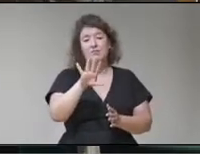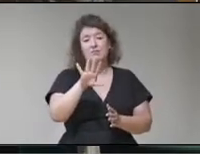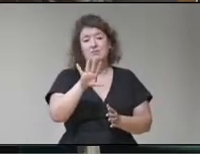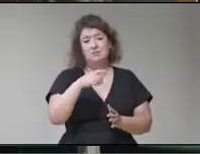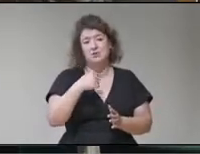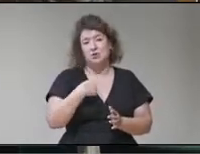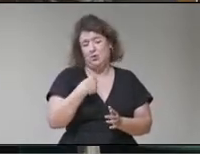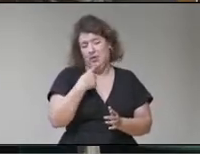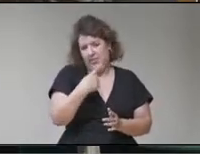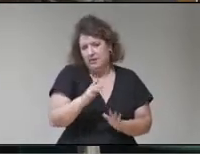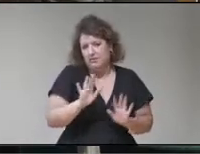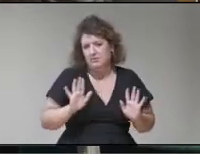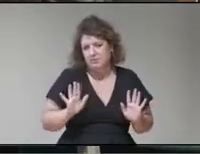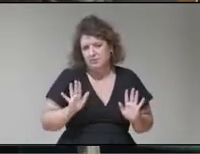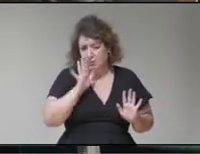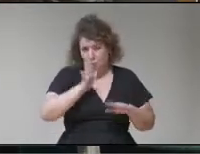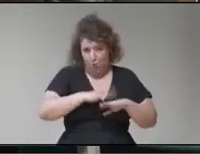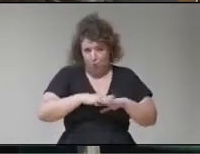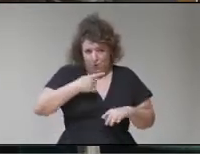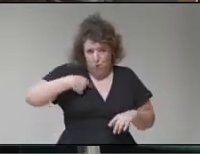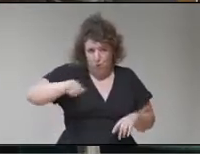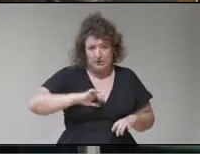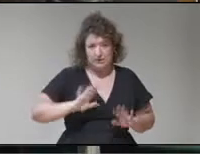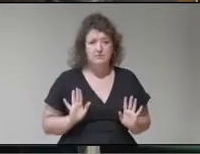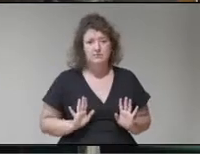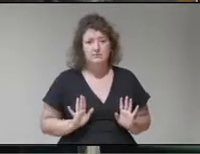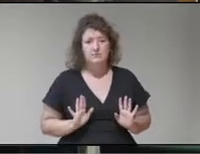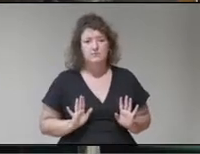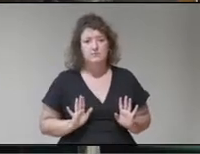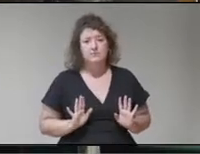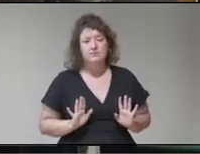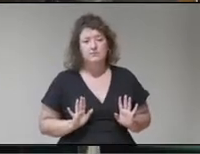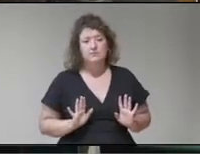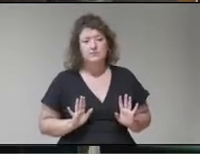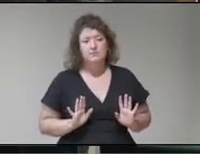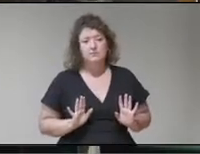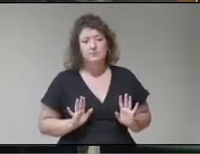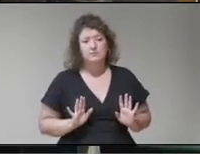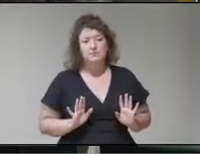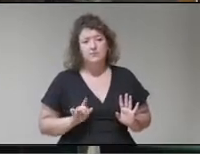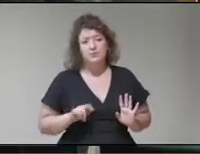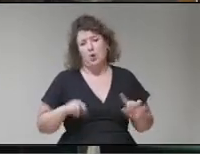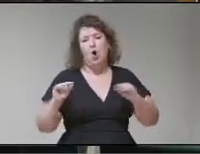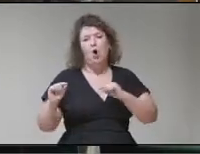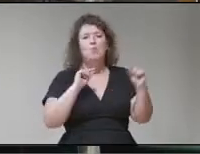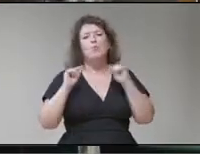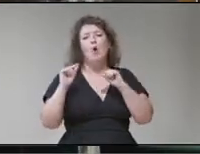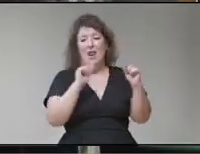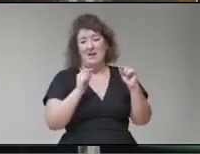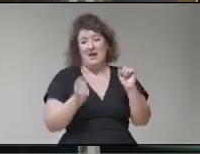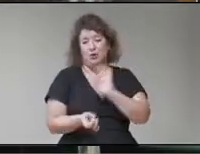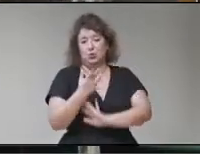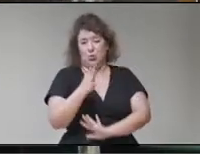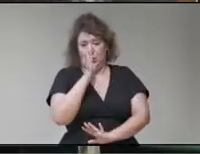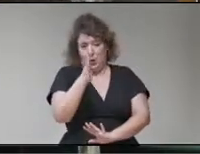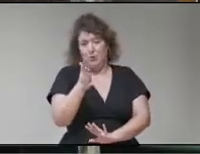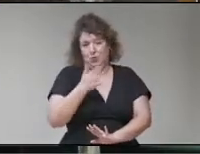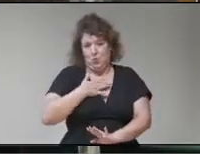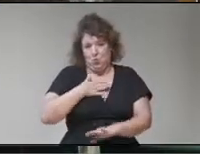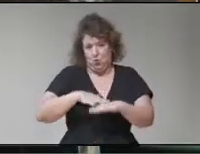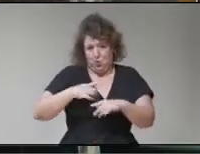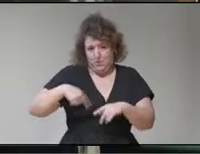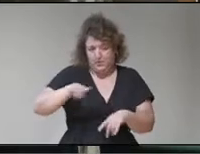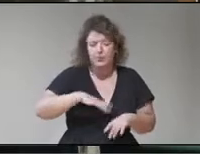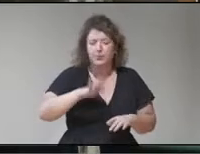decir porque en realidad es nuestra culpa que esta polémica exista y ahora os diré por qué. En